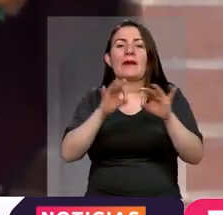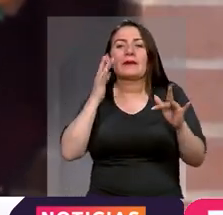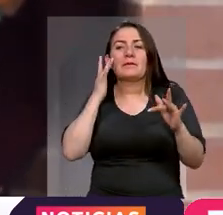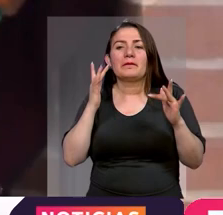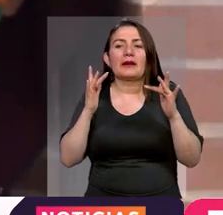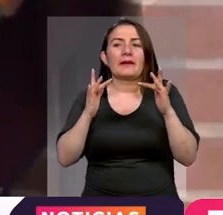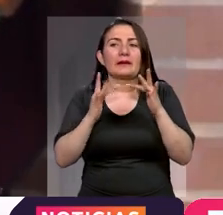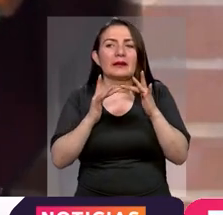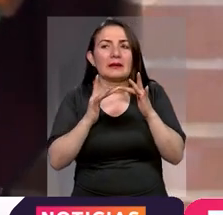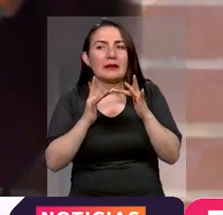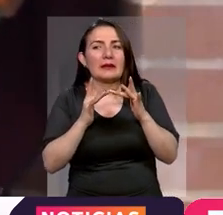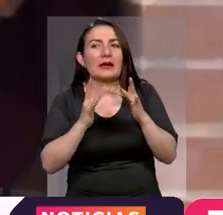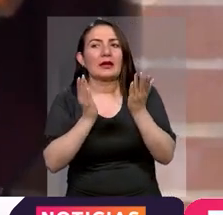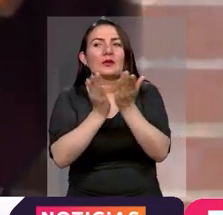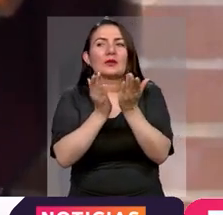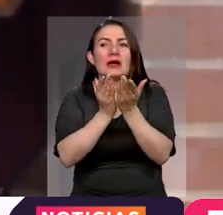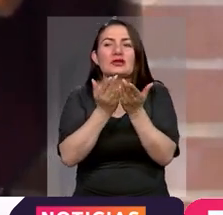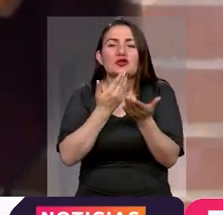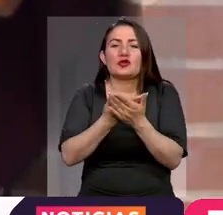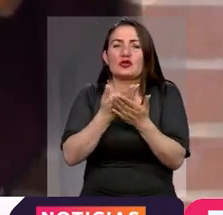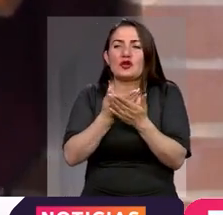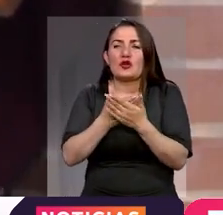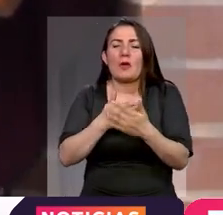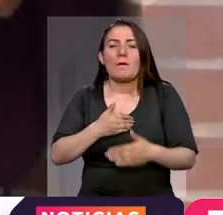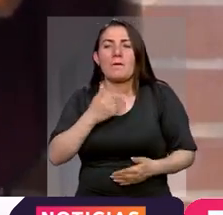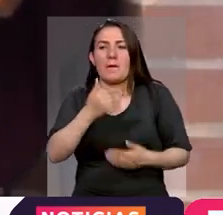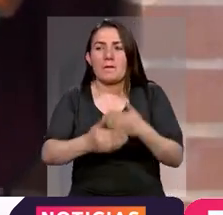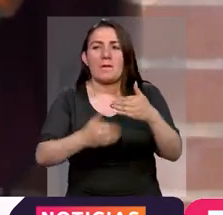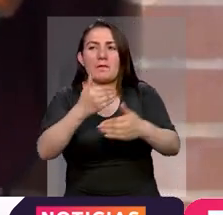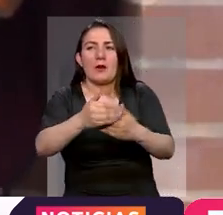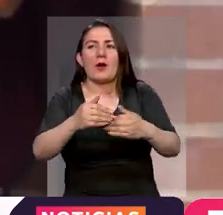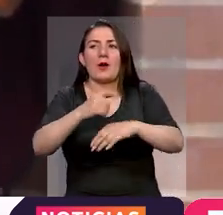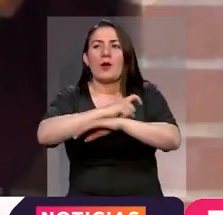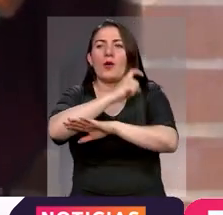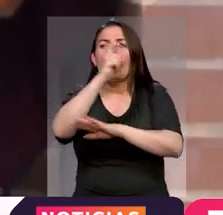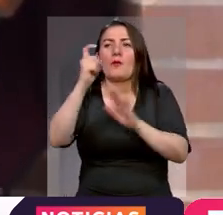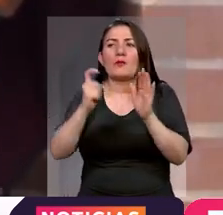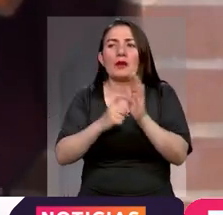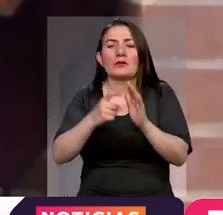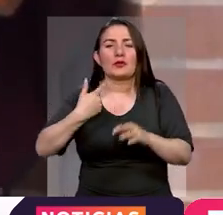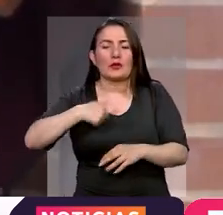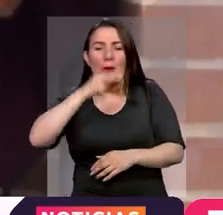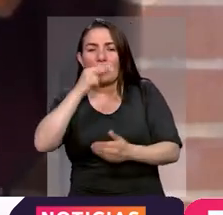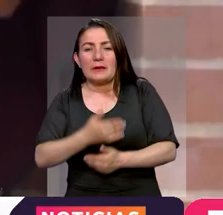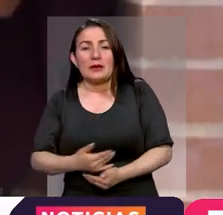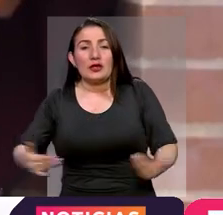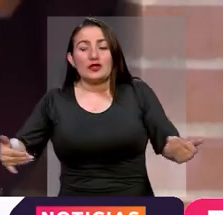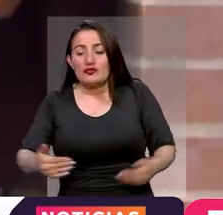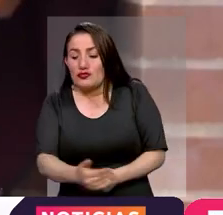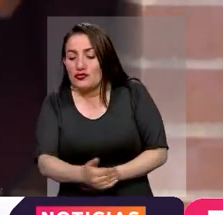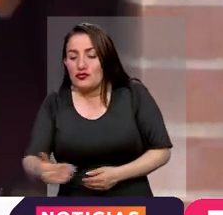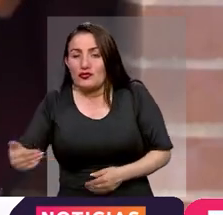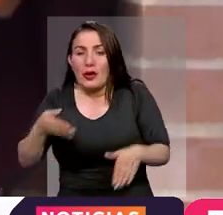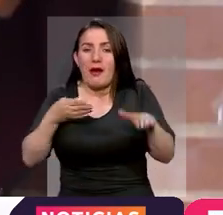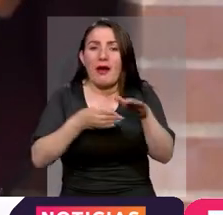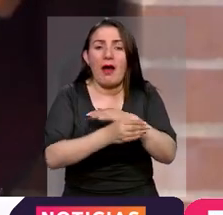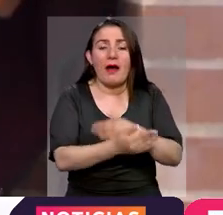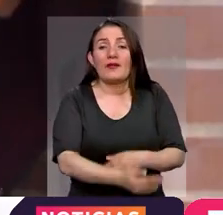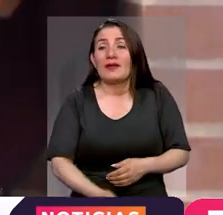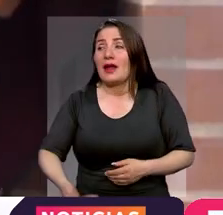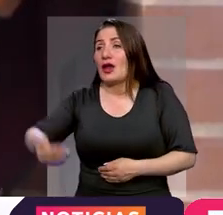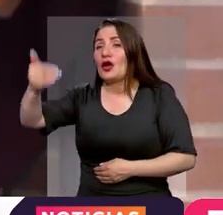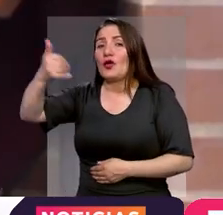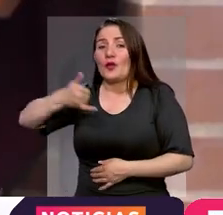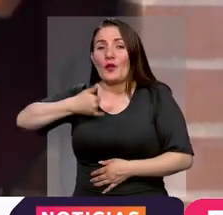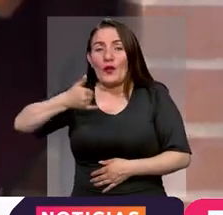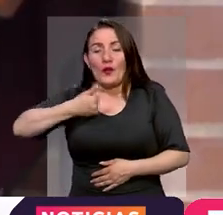pertinente, una educación que nos garantice la trayectoria completa, una educación que entren desde los niños más pequeñitos hasta aquellos